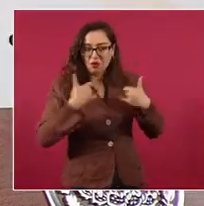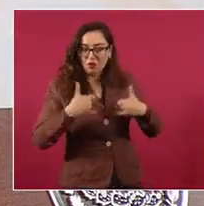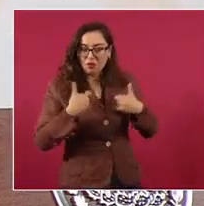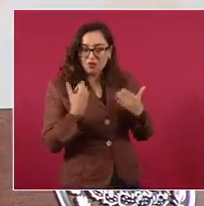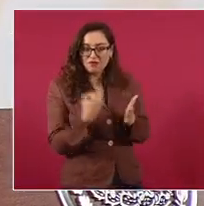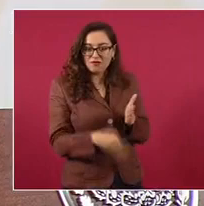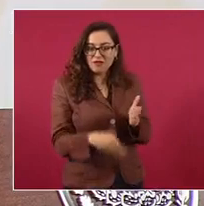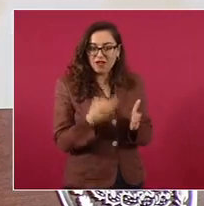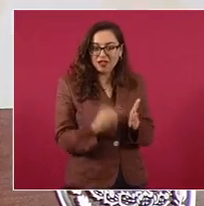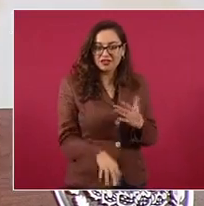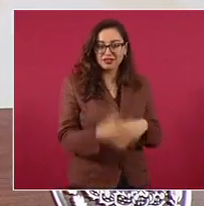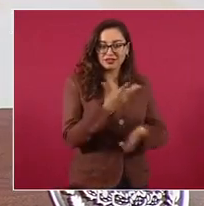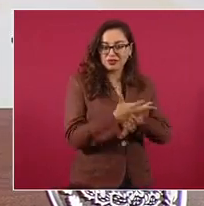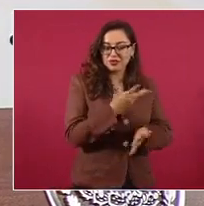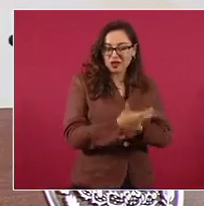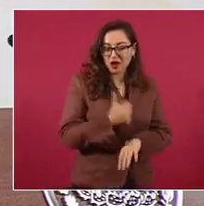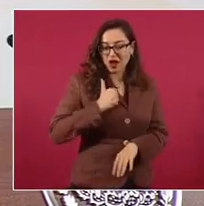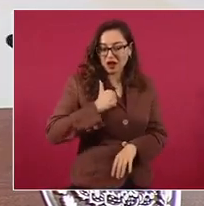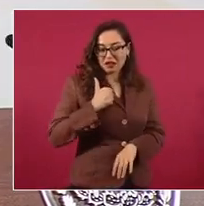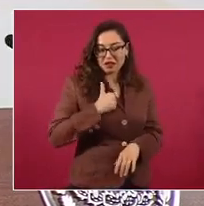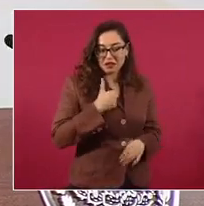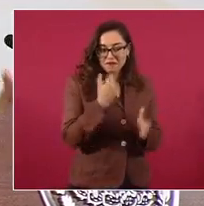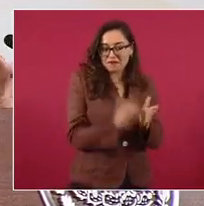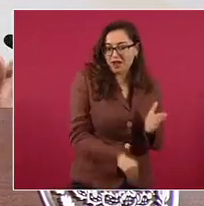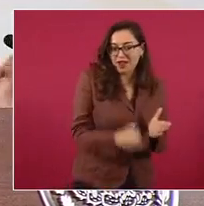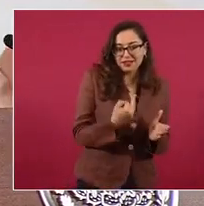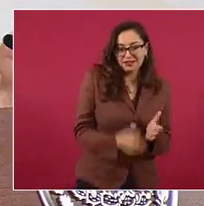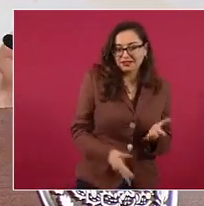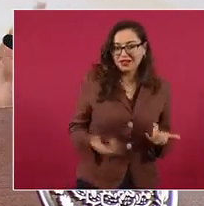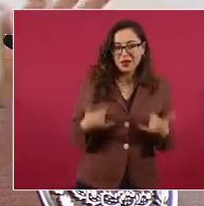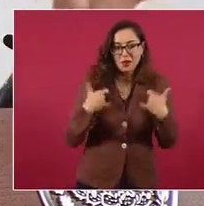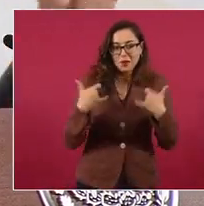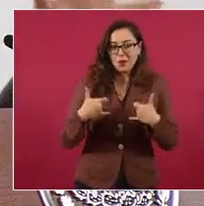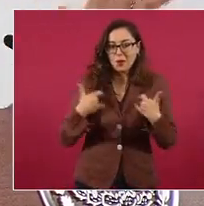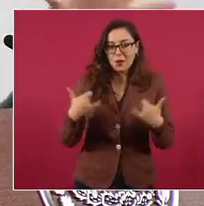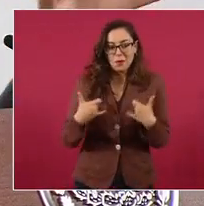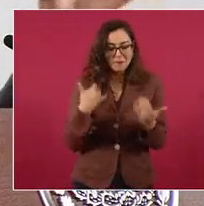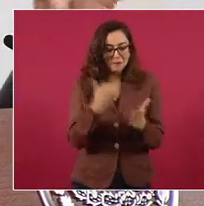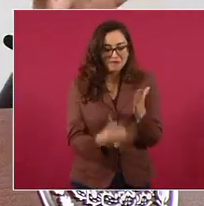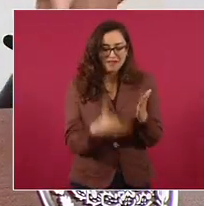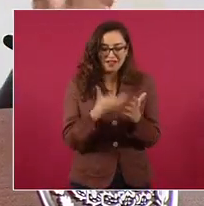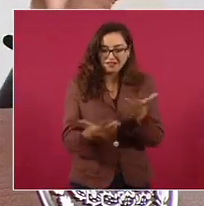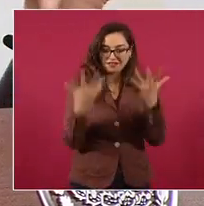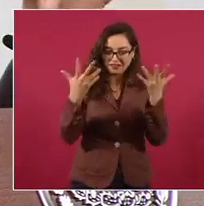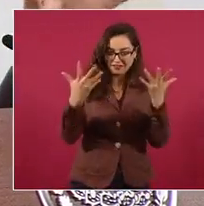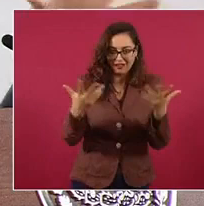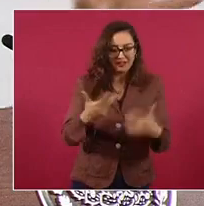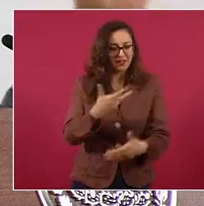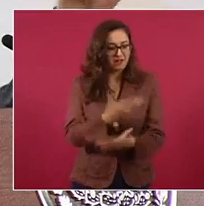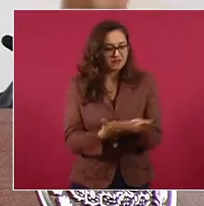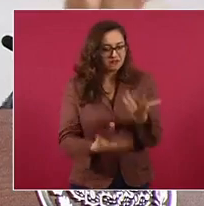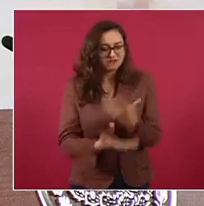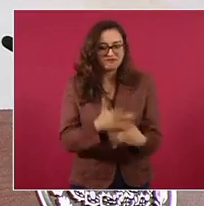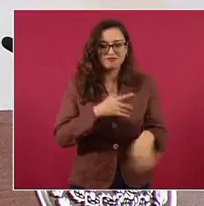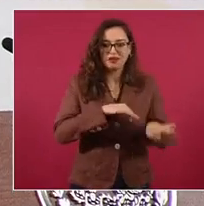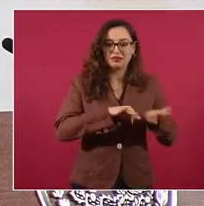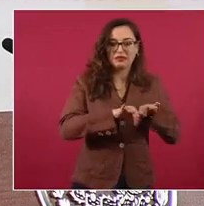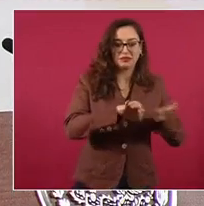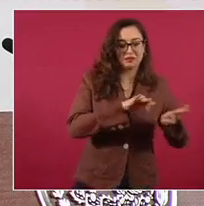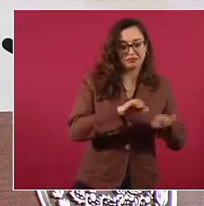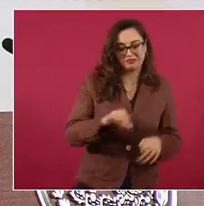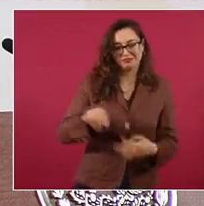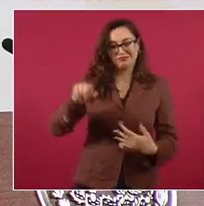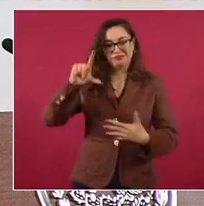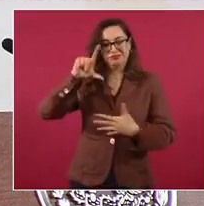o en Estados Unidos y en Canadá, como la mano de obra joven que hay en el resto de